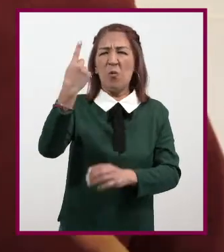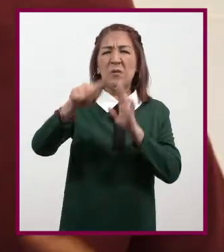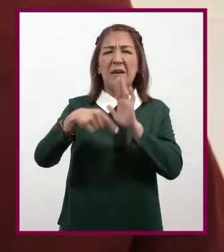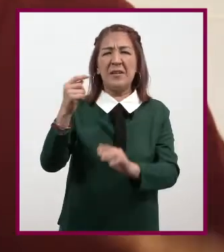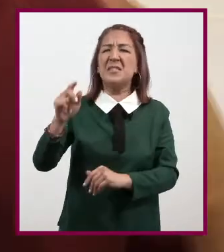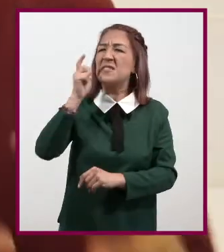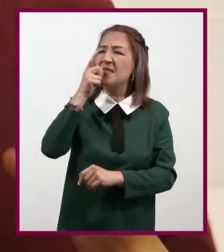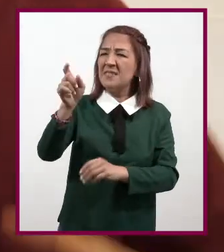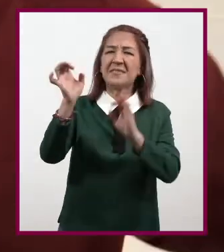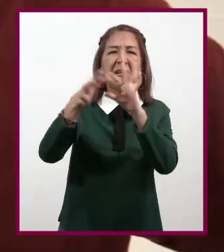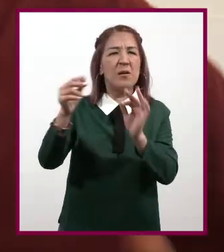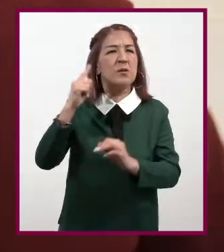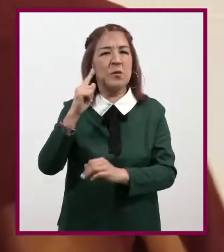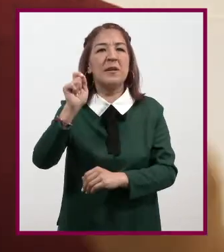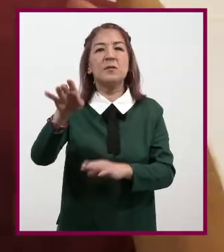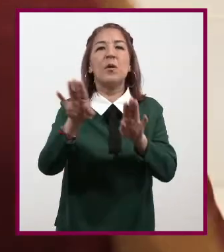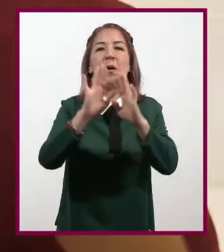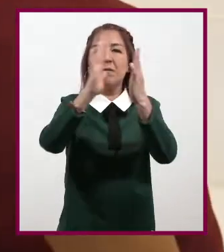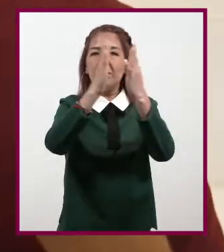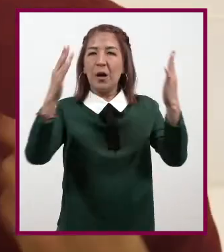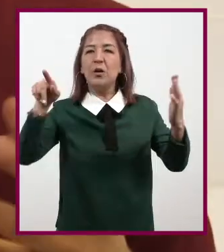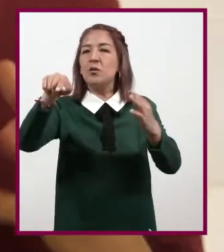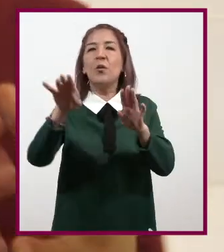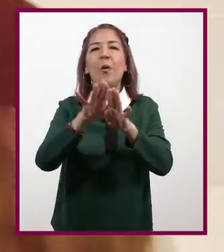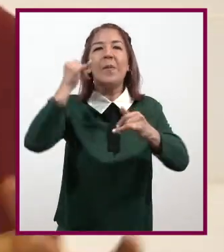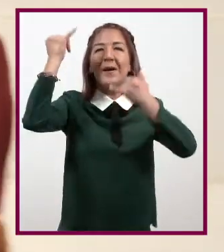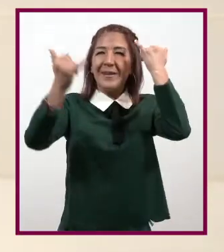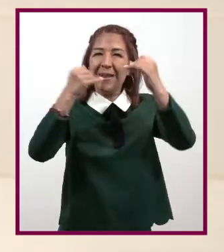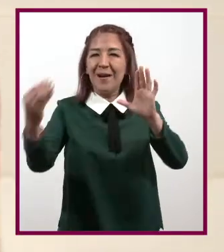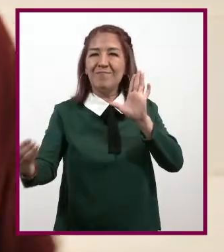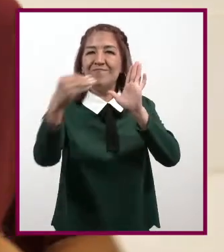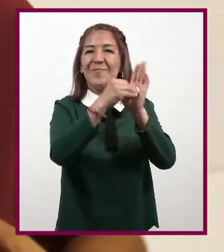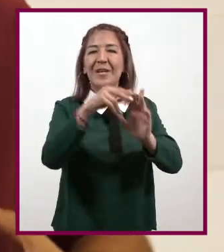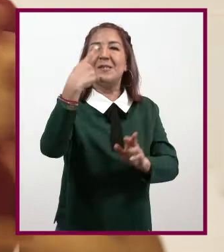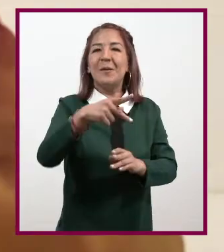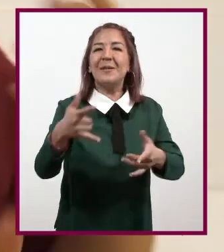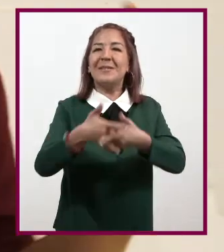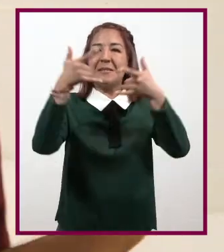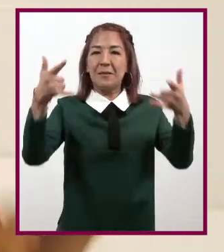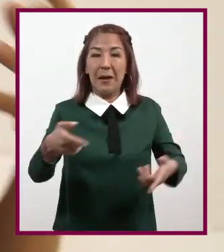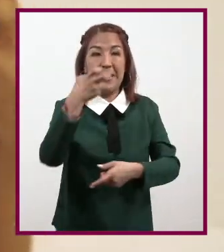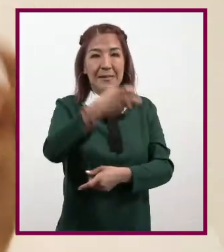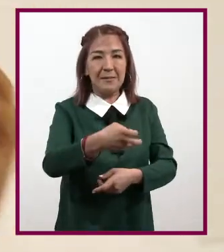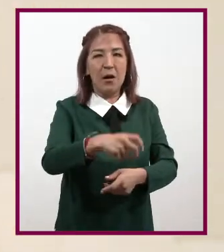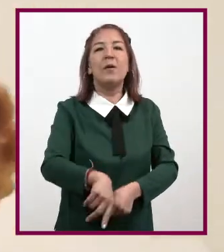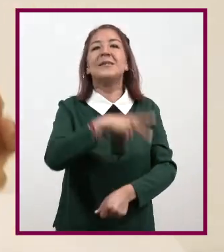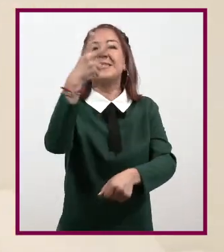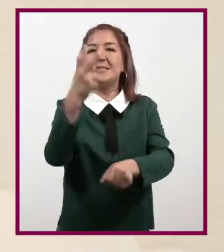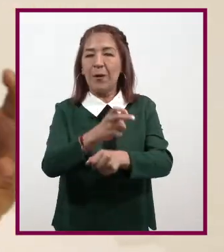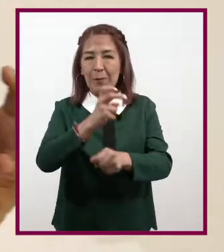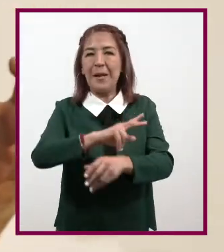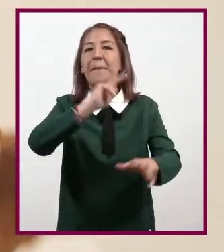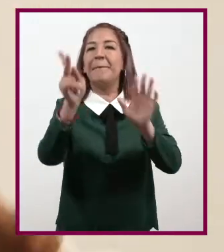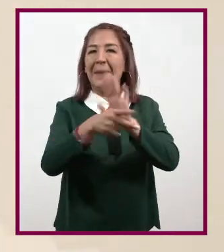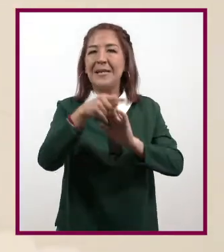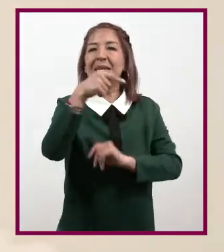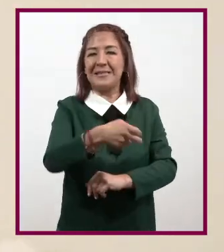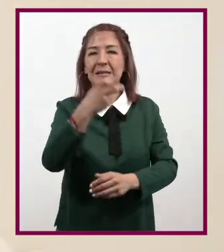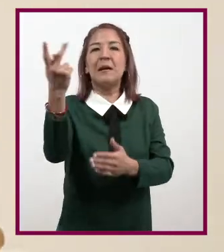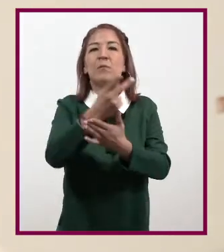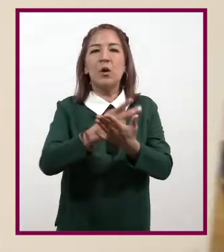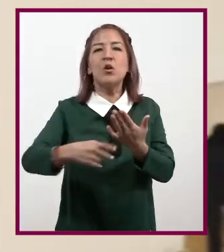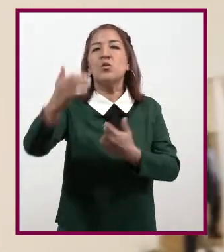especie de máquina para atrapar y orientar la imaginación. Con esta idea, les propongo que nos vayamos a nuestra segunda parte del programa, en